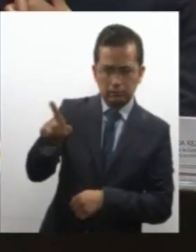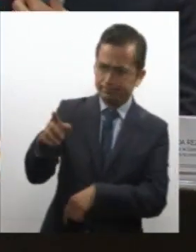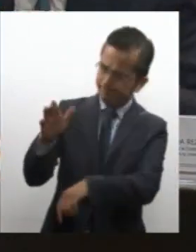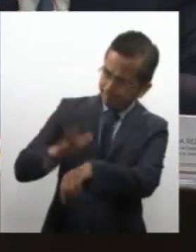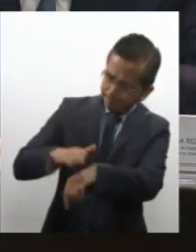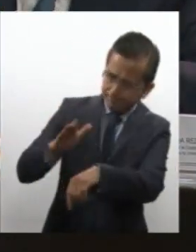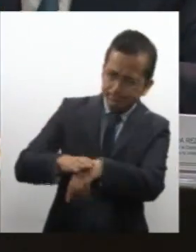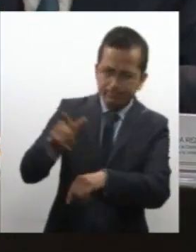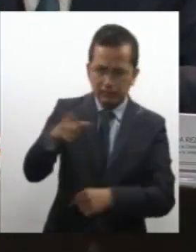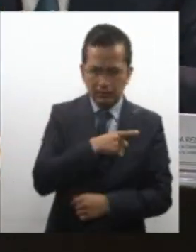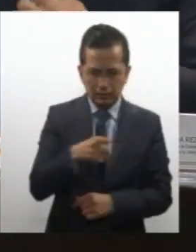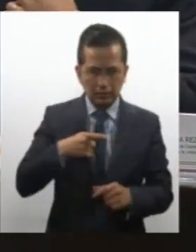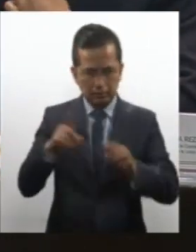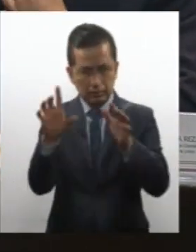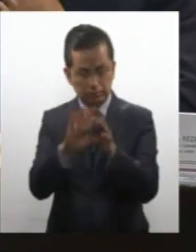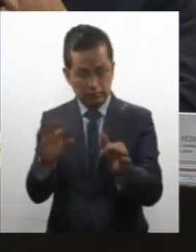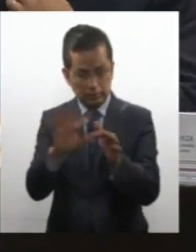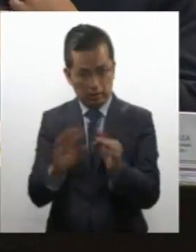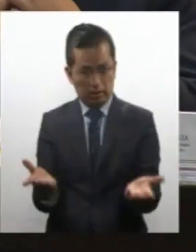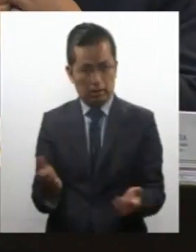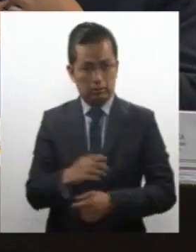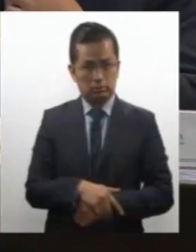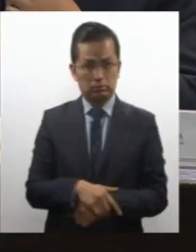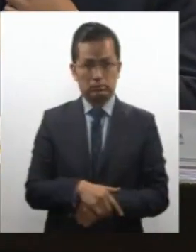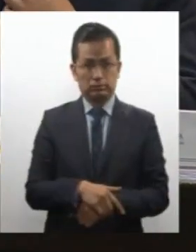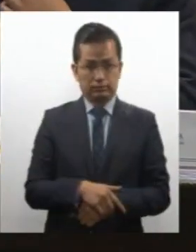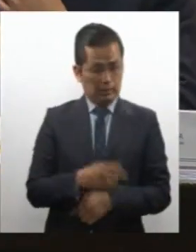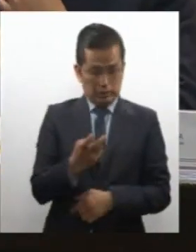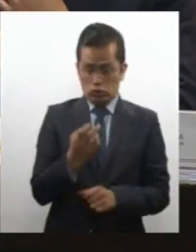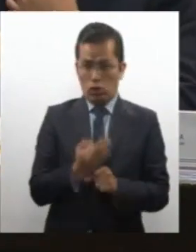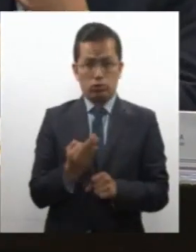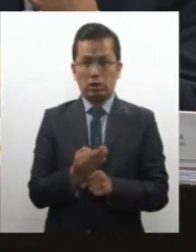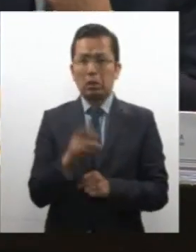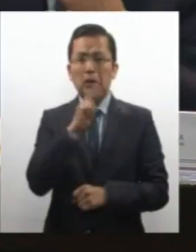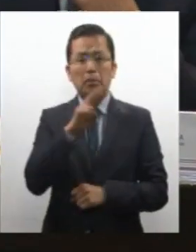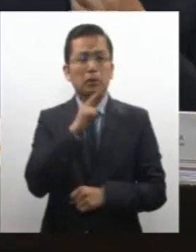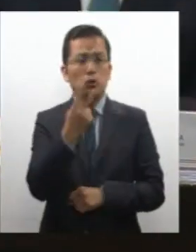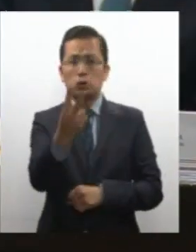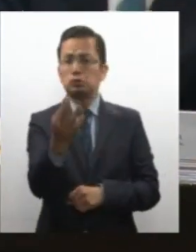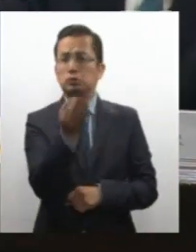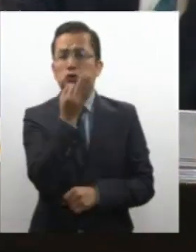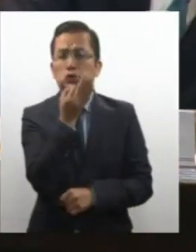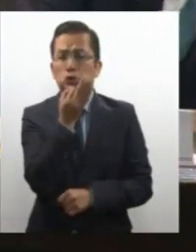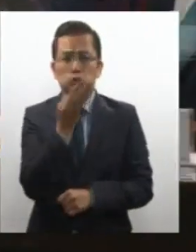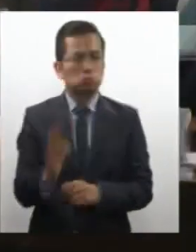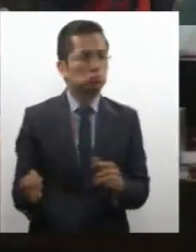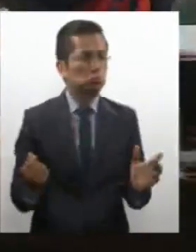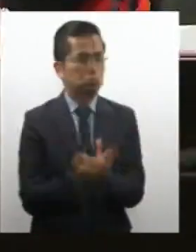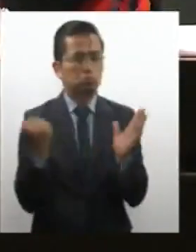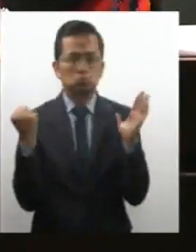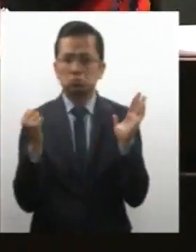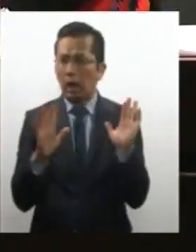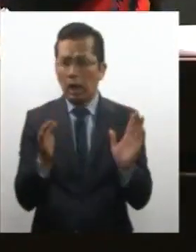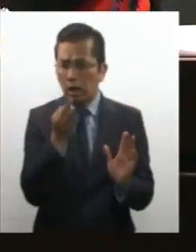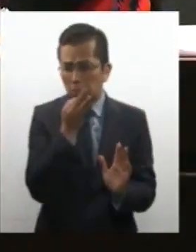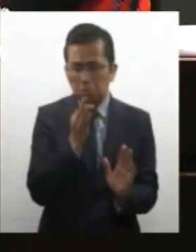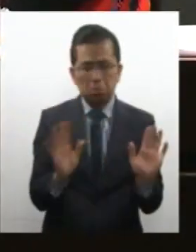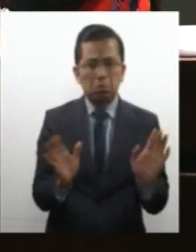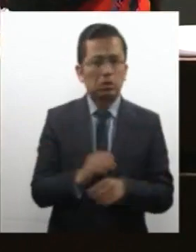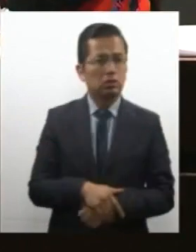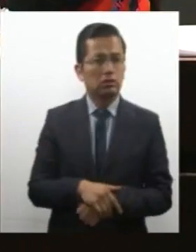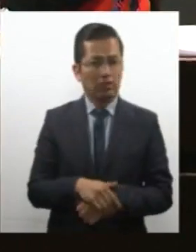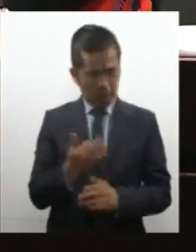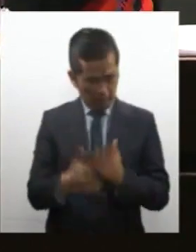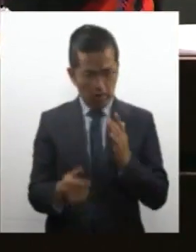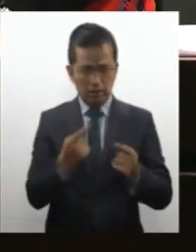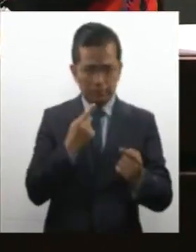de 2 minutos para aprobar esto. No hubo ningún tipo de debate ni discusión, ni el por qué se cambiaba la